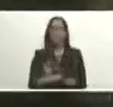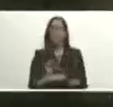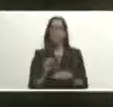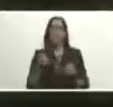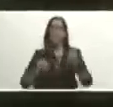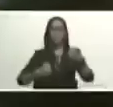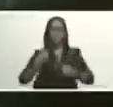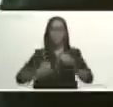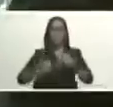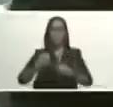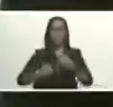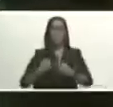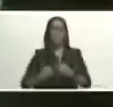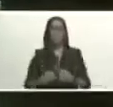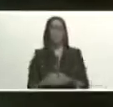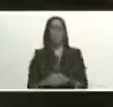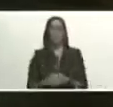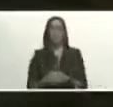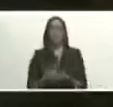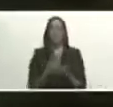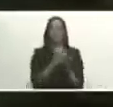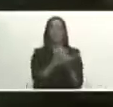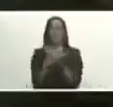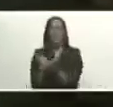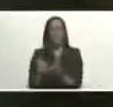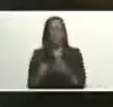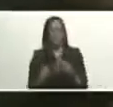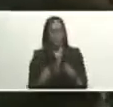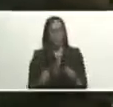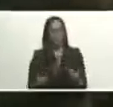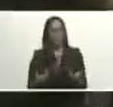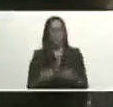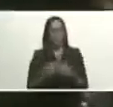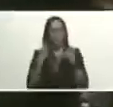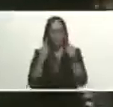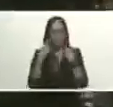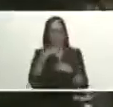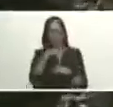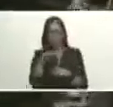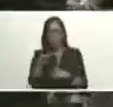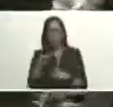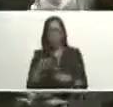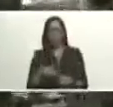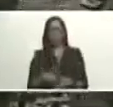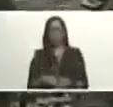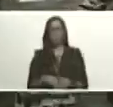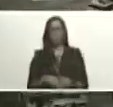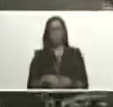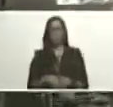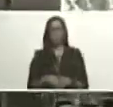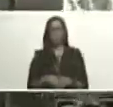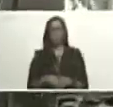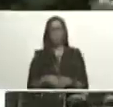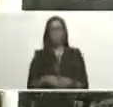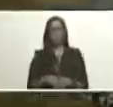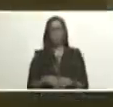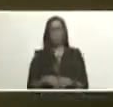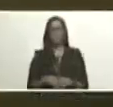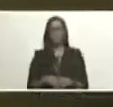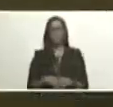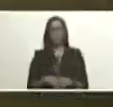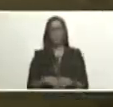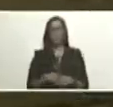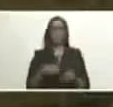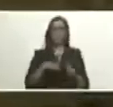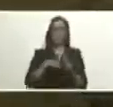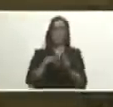Este vehículo imposibilita mucho lo que es la parte de la visión. Eso es lo que ella está viendo allí lo en el simulador. Lo que ella está viendo allí, así tal mientras cual. Va como avanzando.